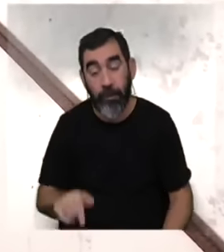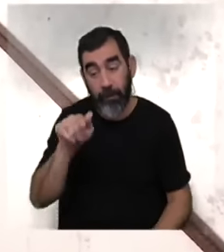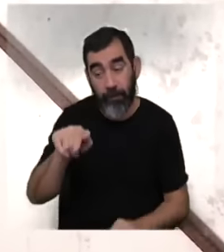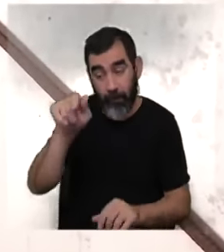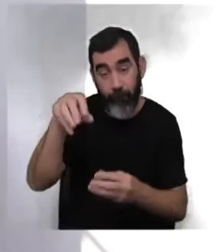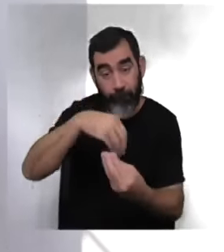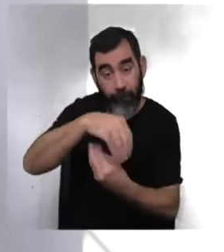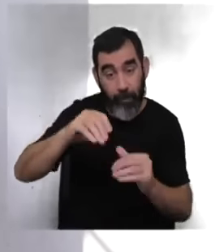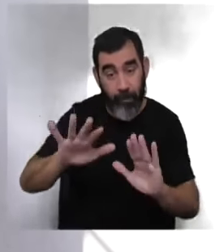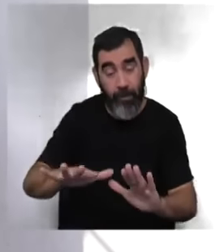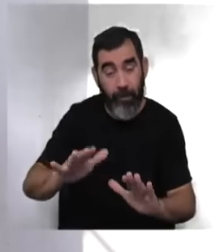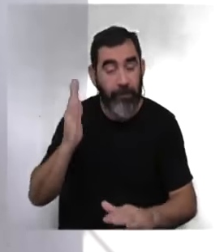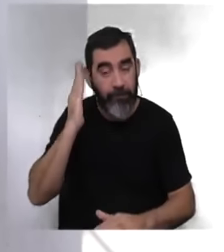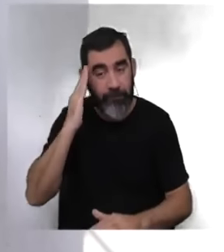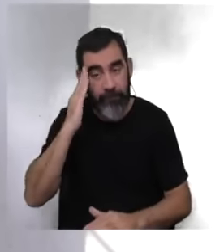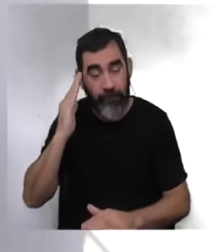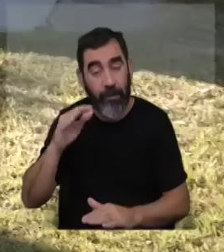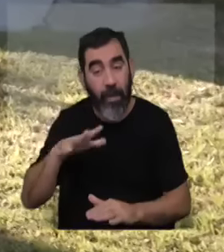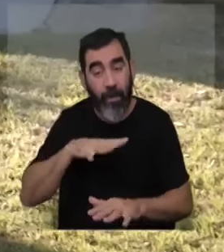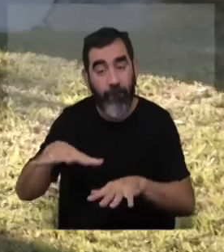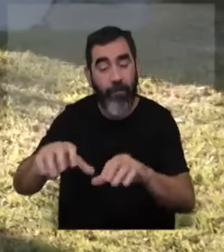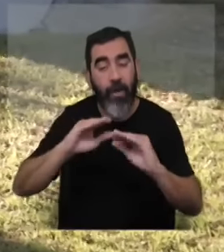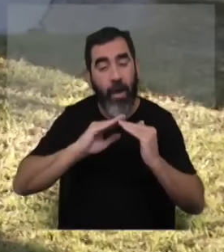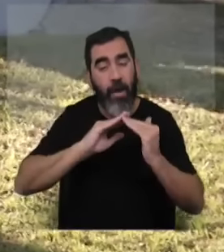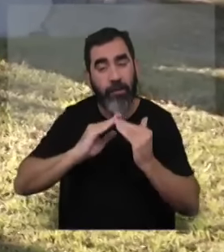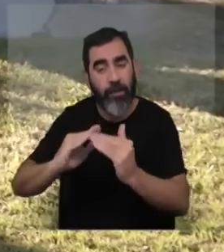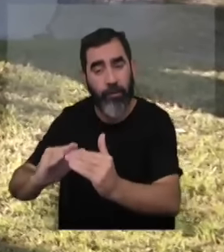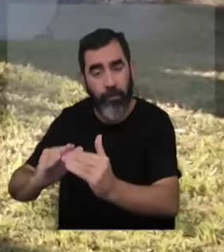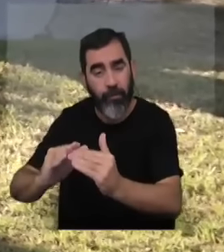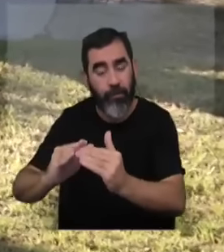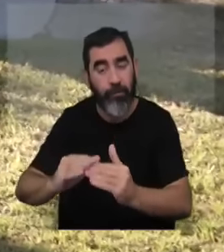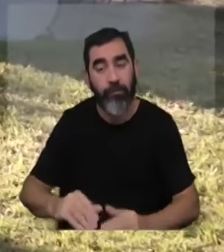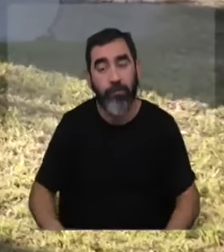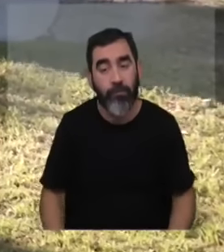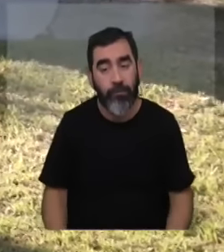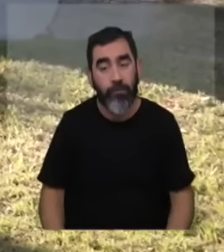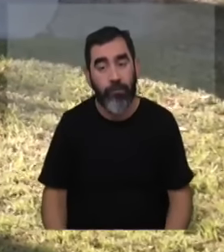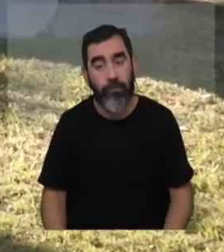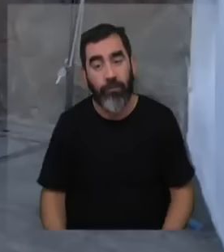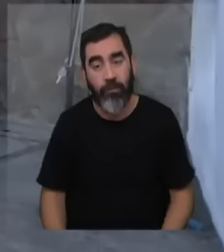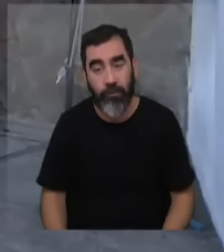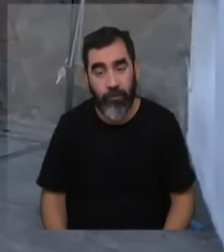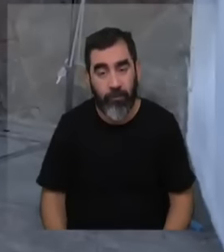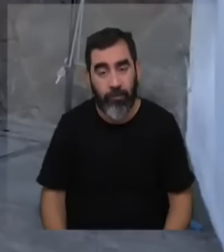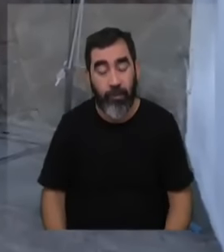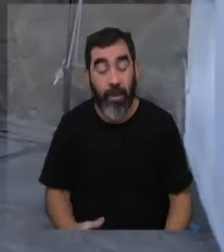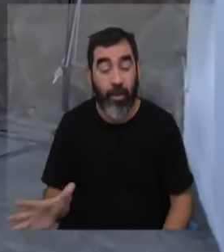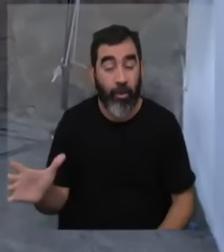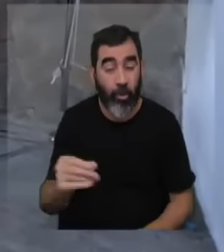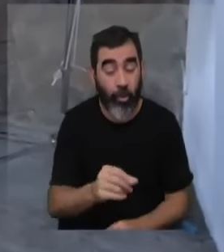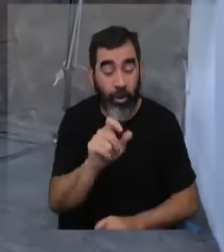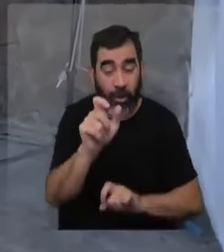de esta familia que como ustedes saben vivía en un asentamiento es decir creemos de que para todo el mundo